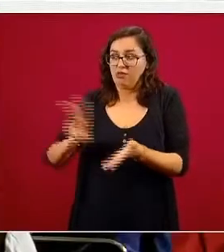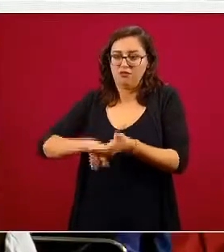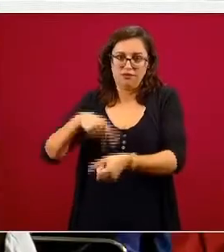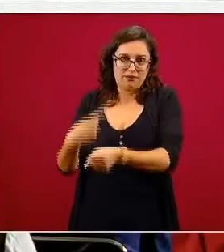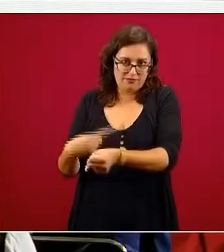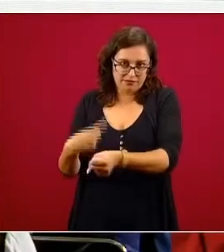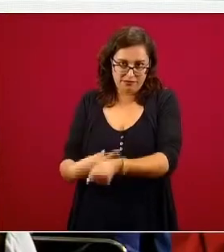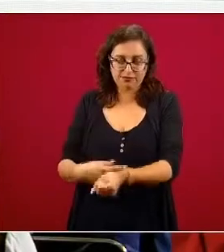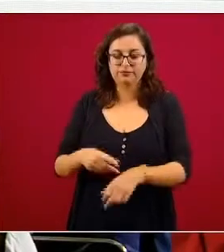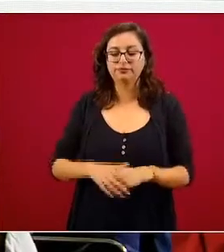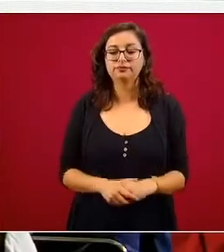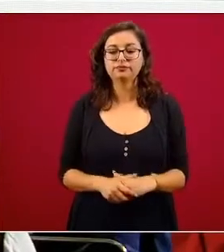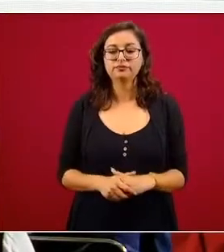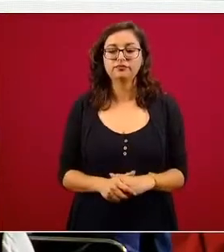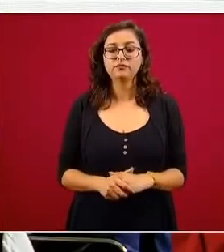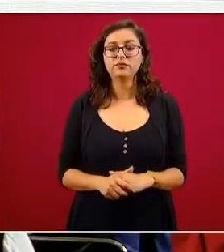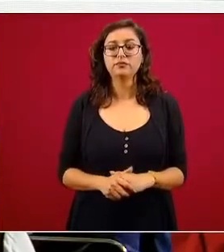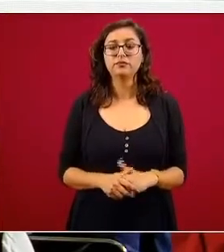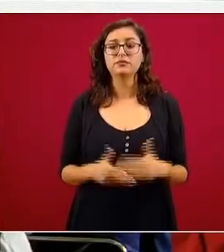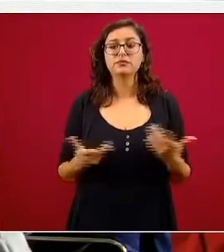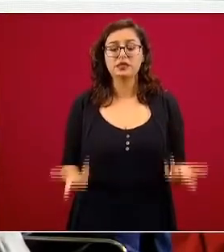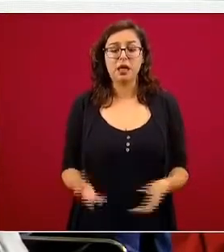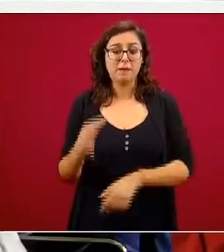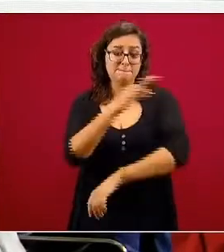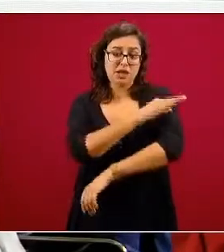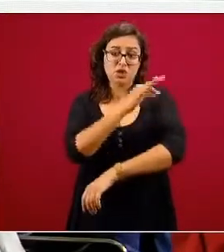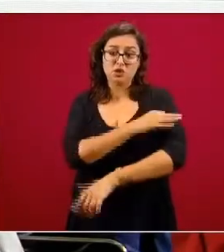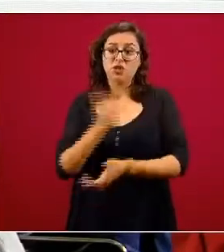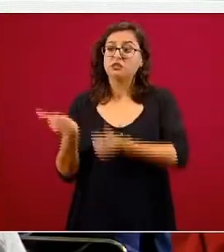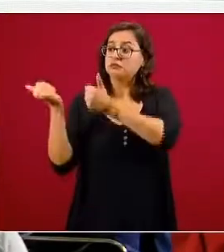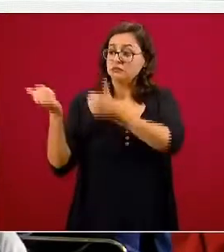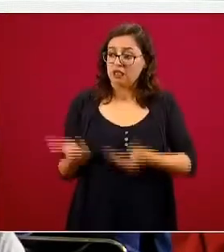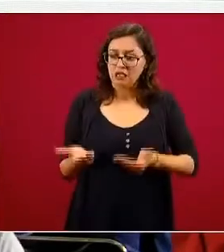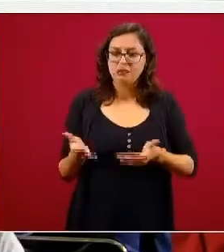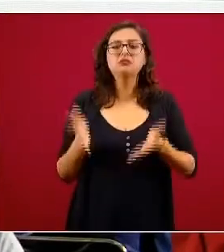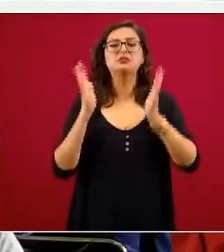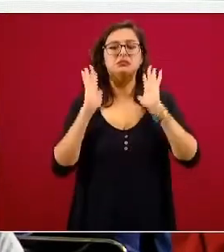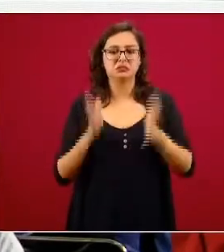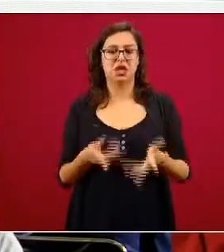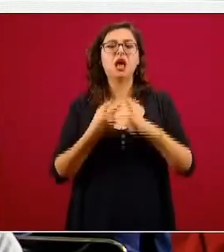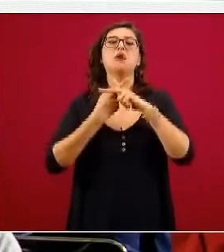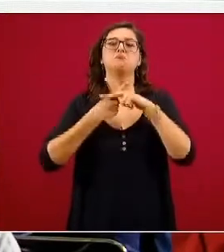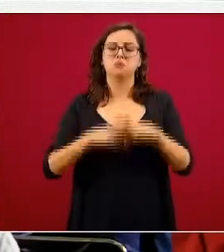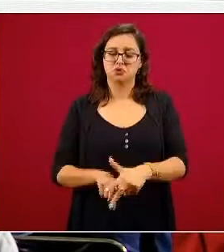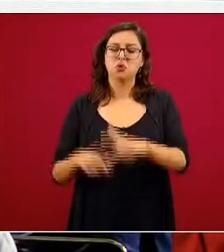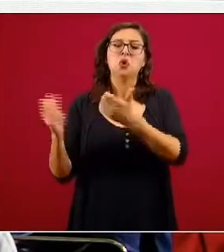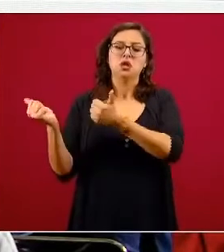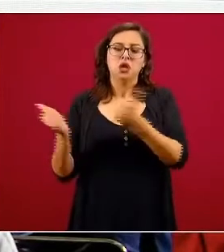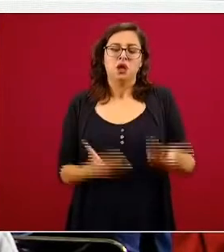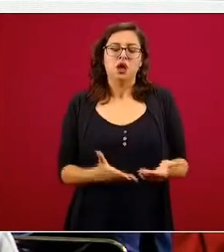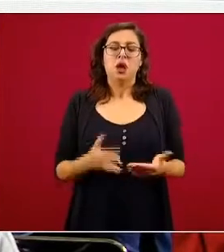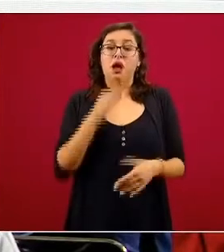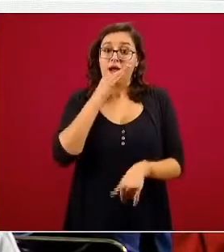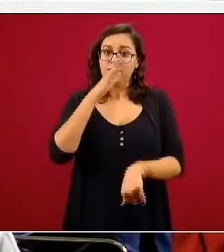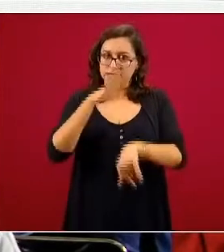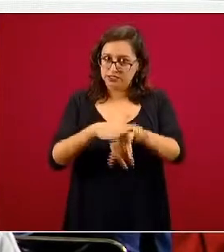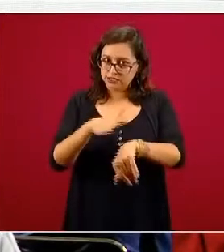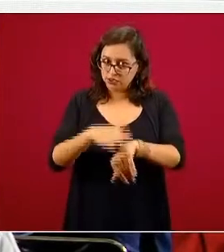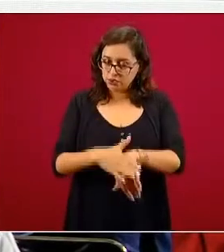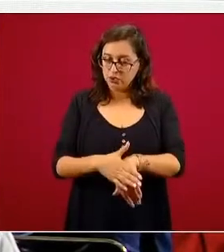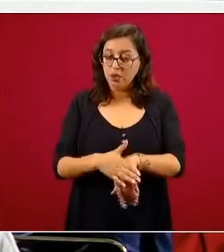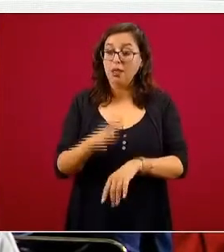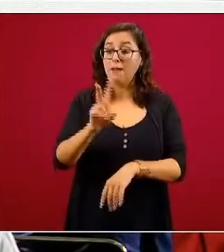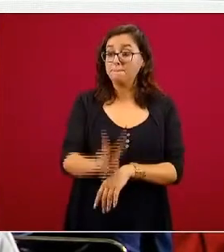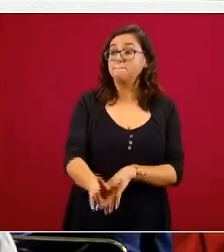Este es el calendario de llegada. La vacuna ya empezó a llegar, para la compañera reportera que lo preguntaba en la mañana. El